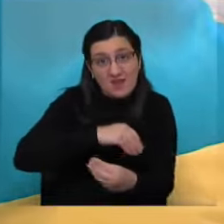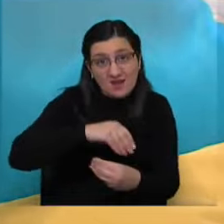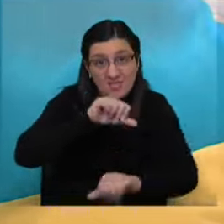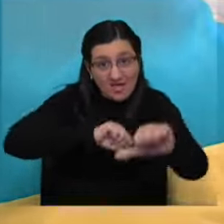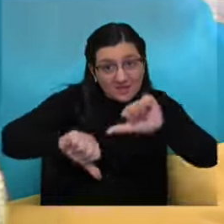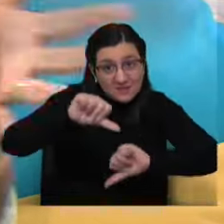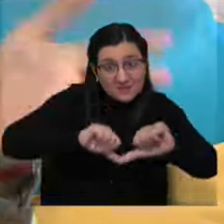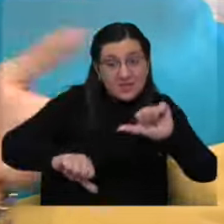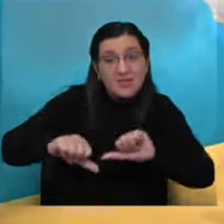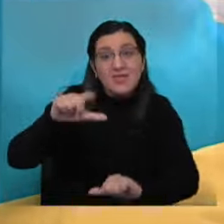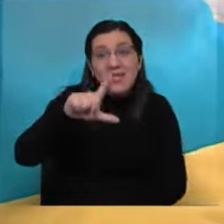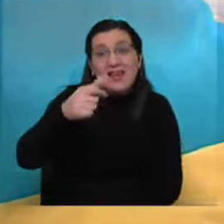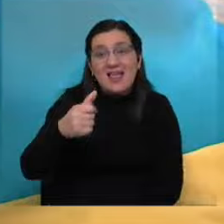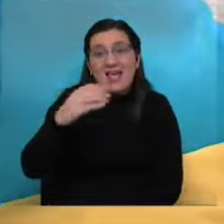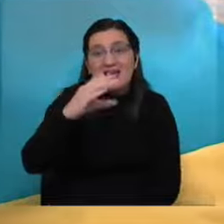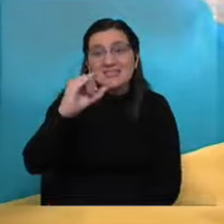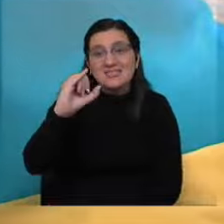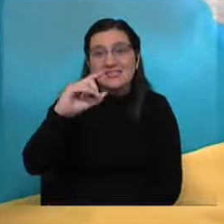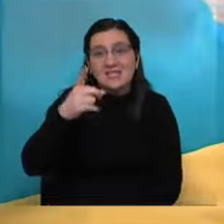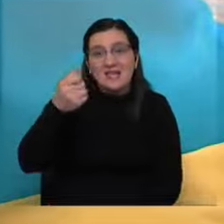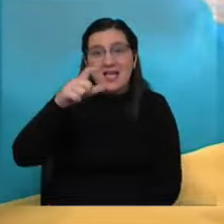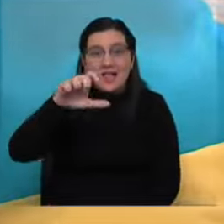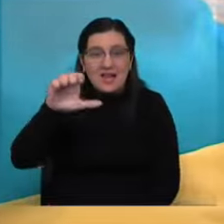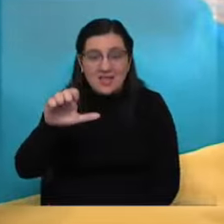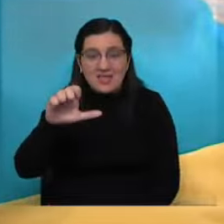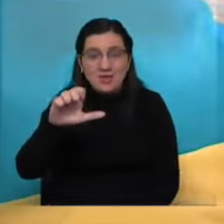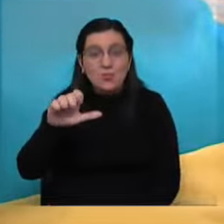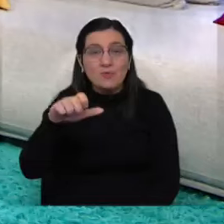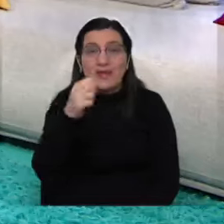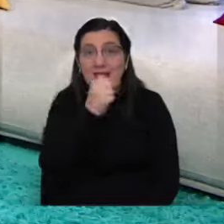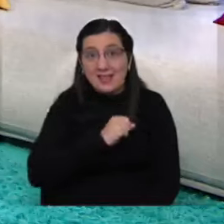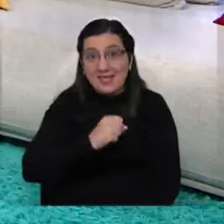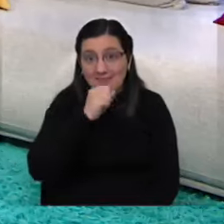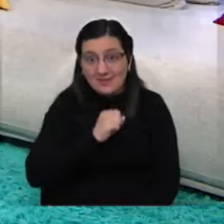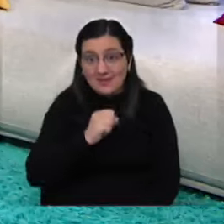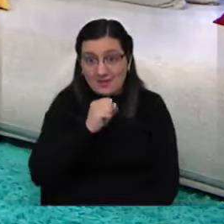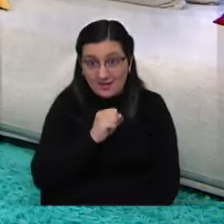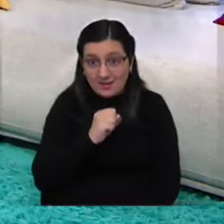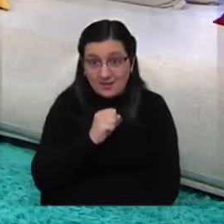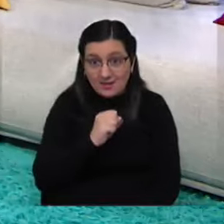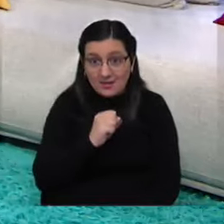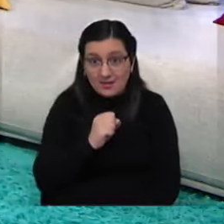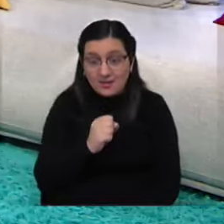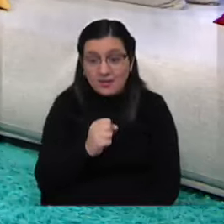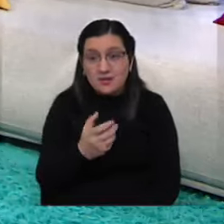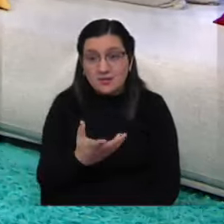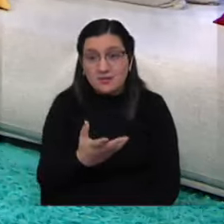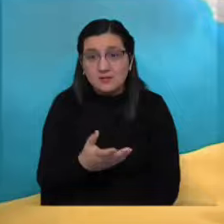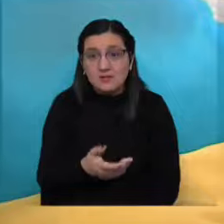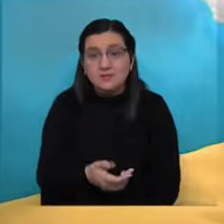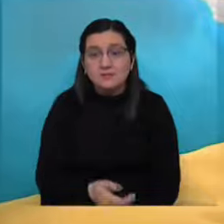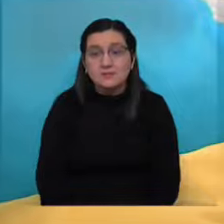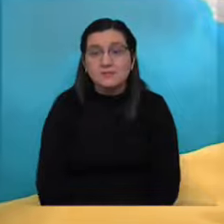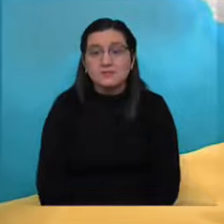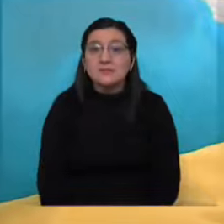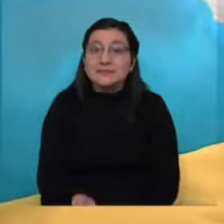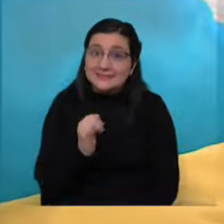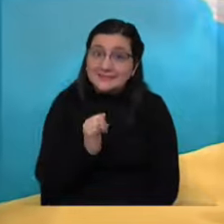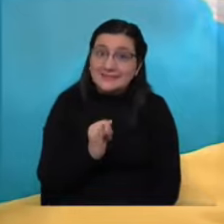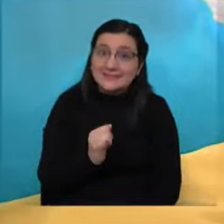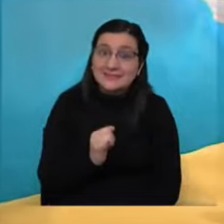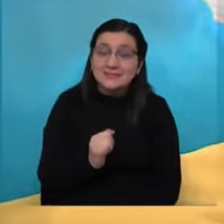la cigal pero le voy decir la ladería y ahí se me fue toda esa imagen es una gran entre nosotros pero este sí